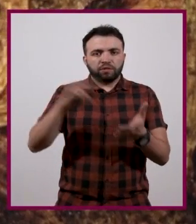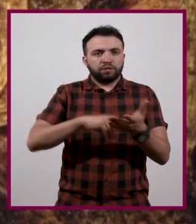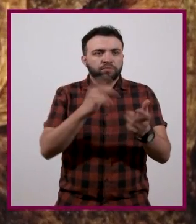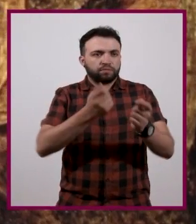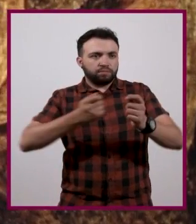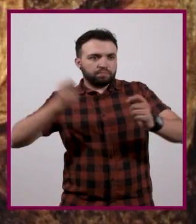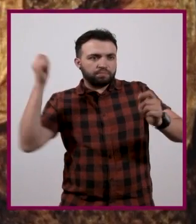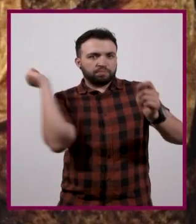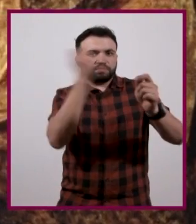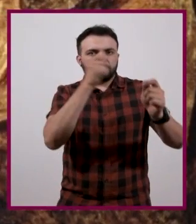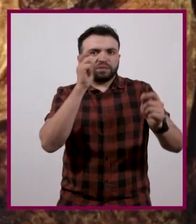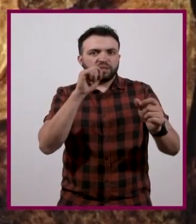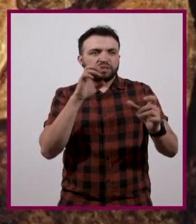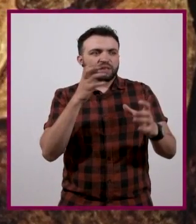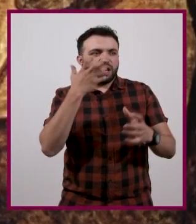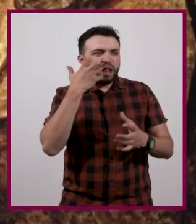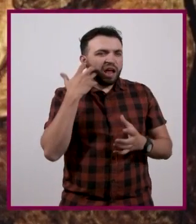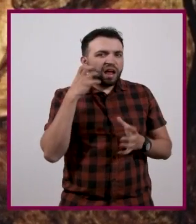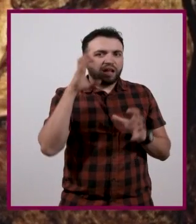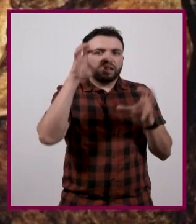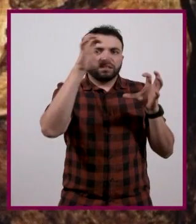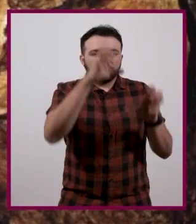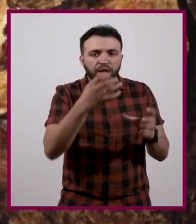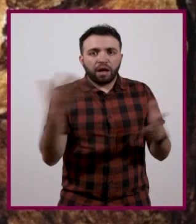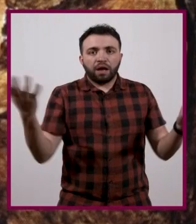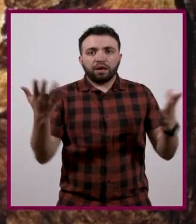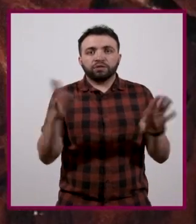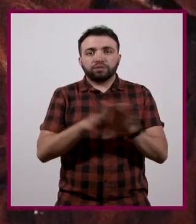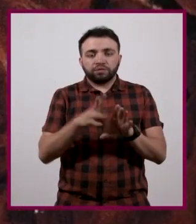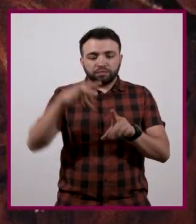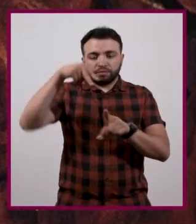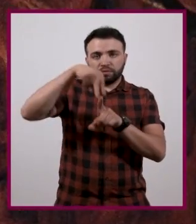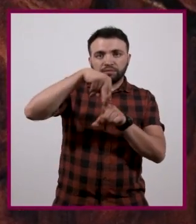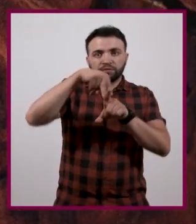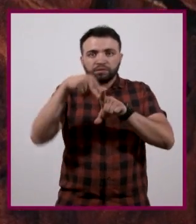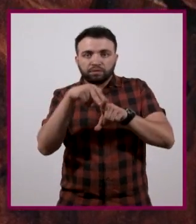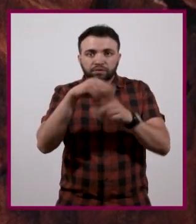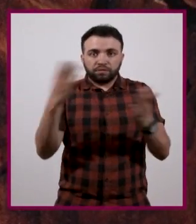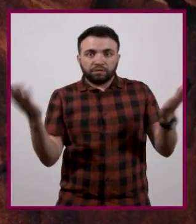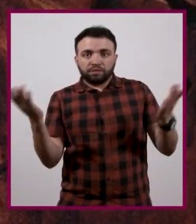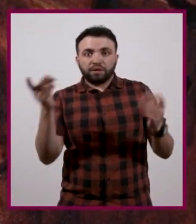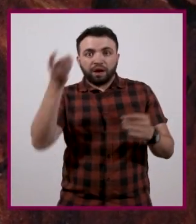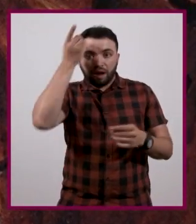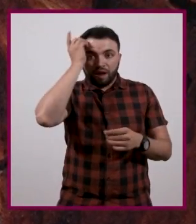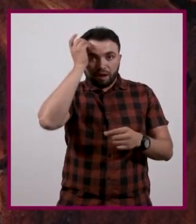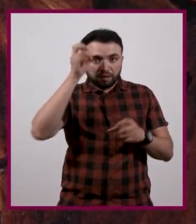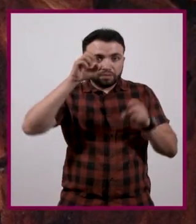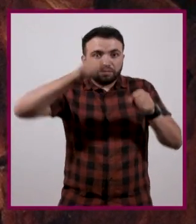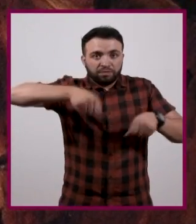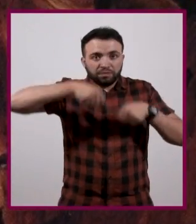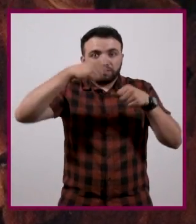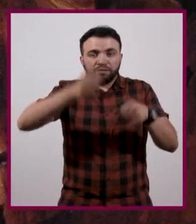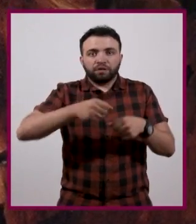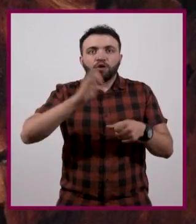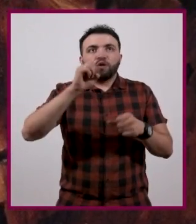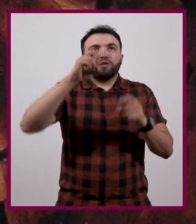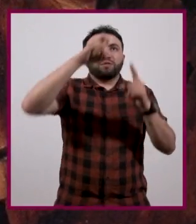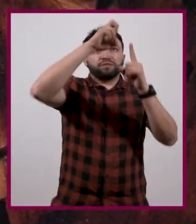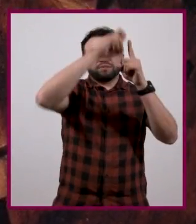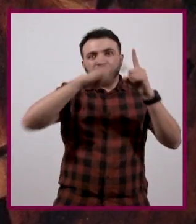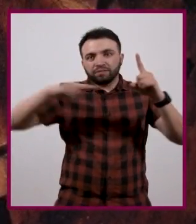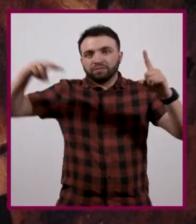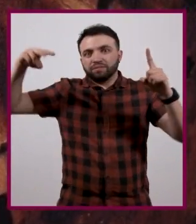domando fieras salvajes, haciendo equilibrio sobre caballos, volando en trapecios, bailando con mucha libertad. Realmente